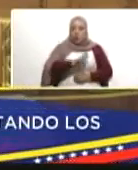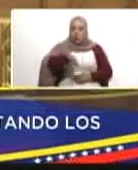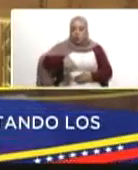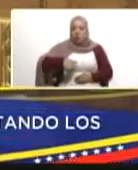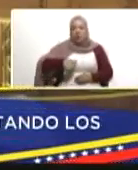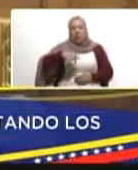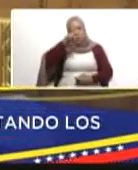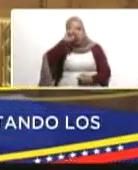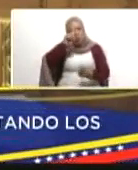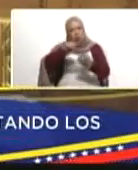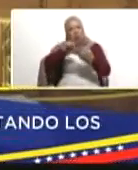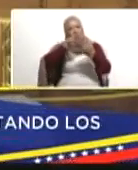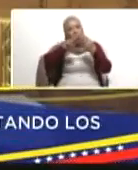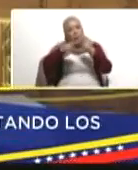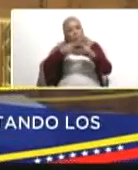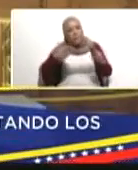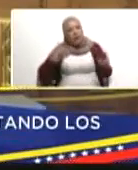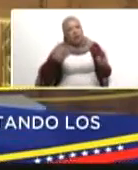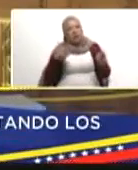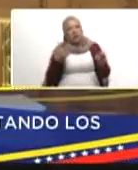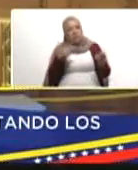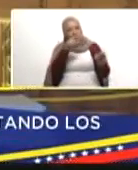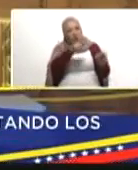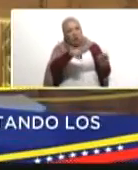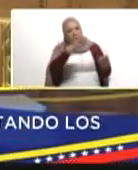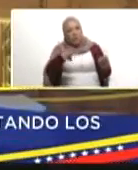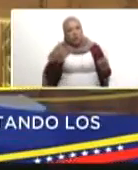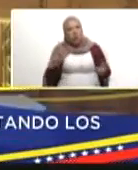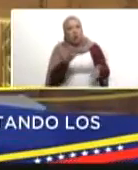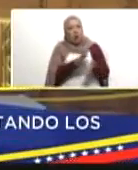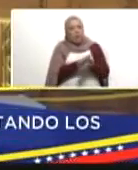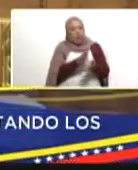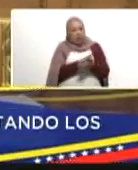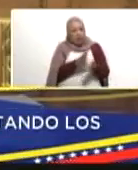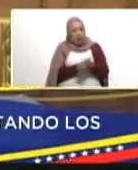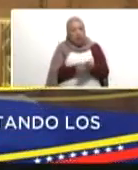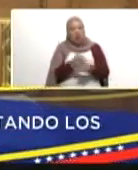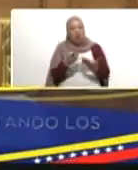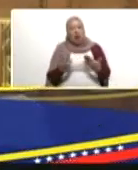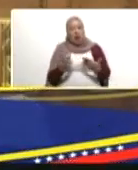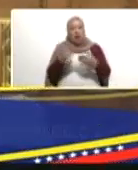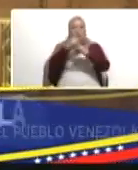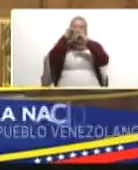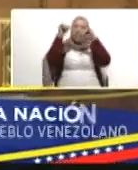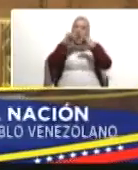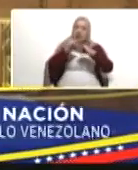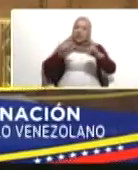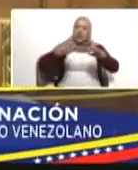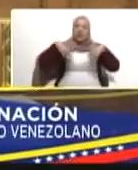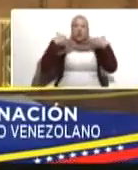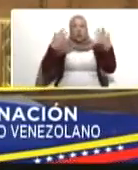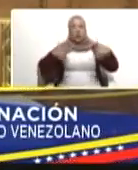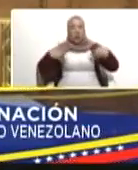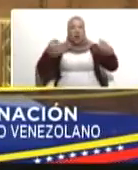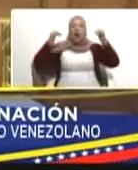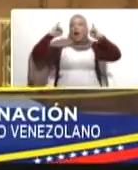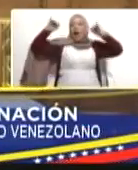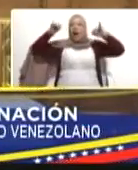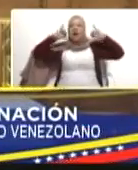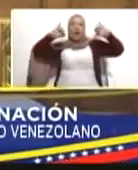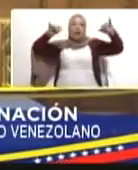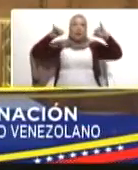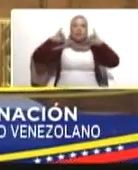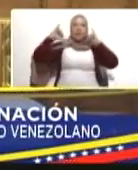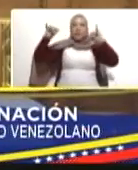Paz tranquilidad vida felicidad goce disfrute rumba